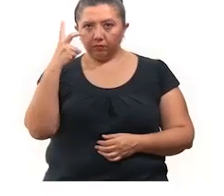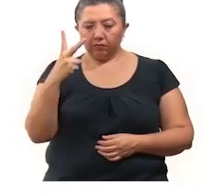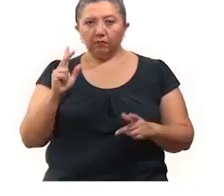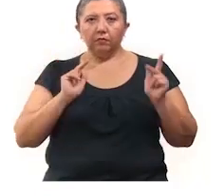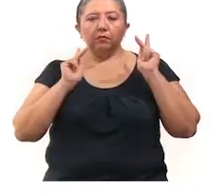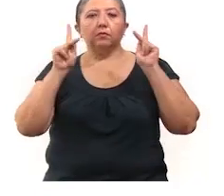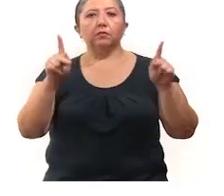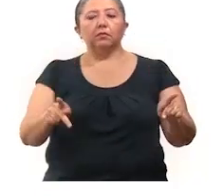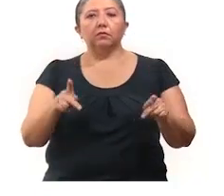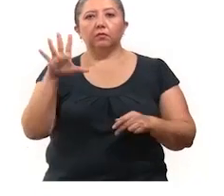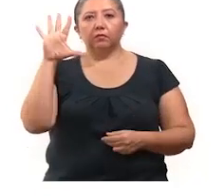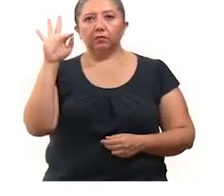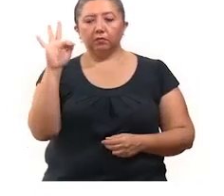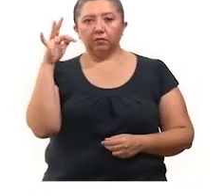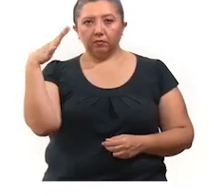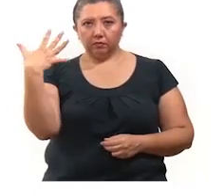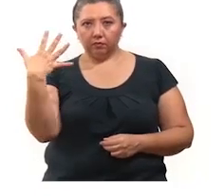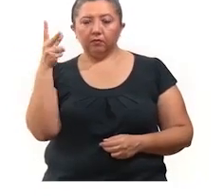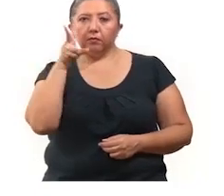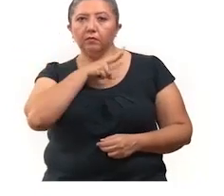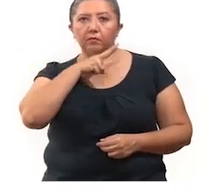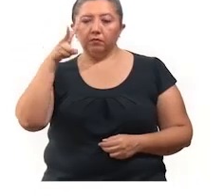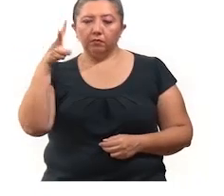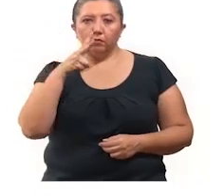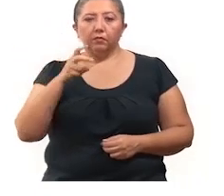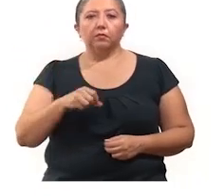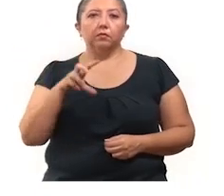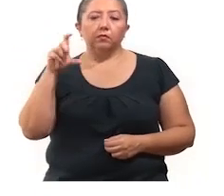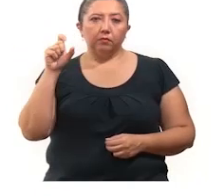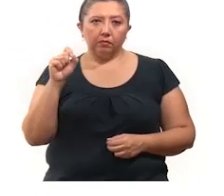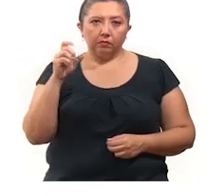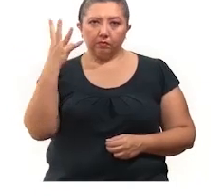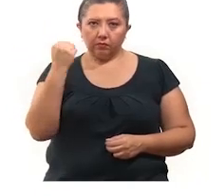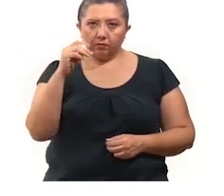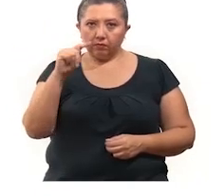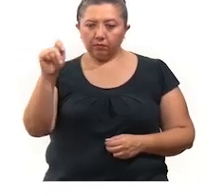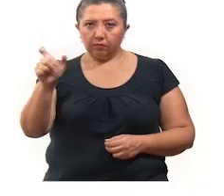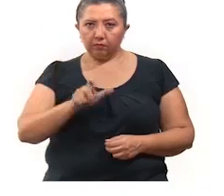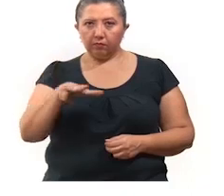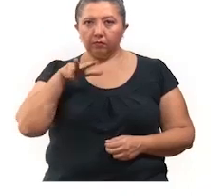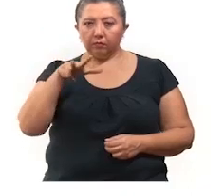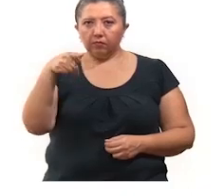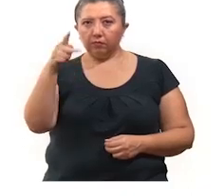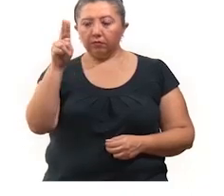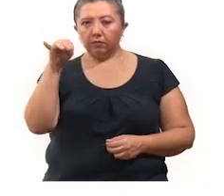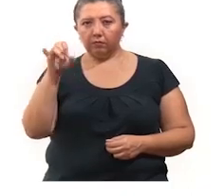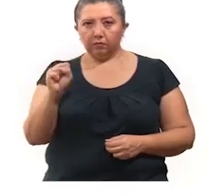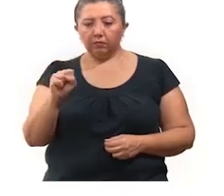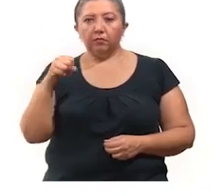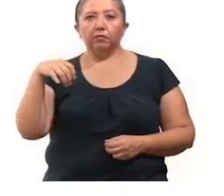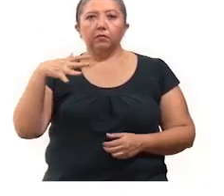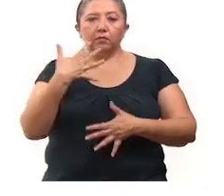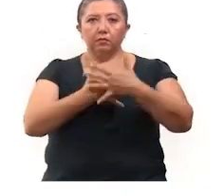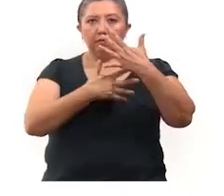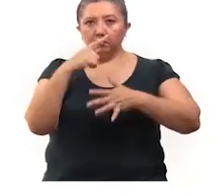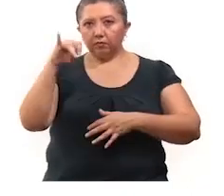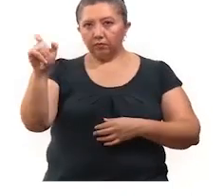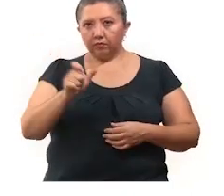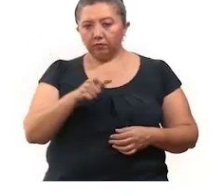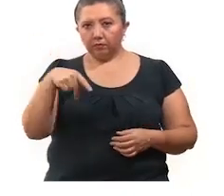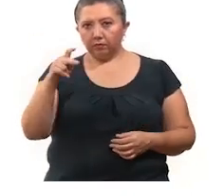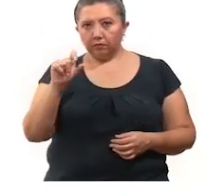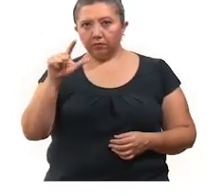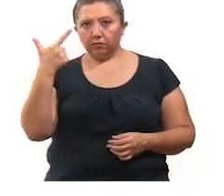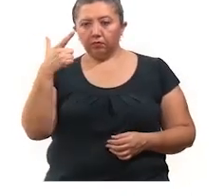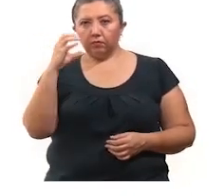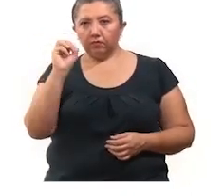en Progreso, 45 en Valladolid, 29 en Tecash, 18 en Canacín, 15 en Tixcocop,